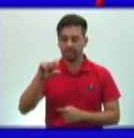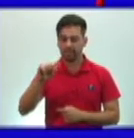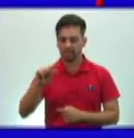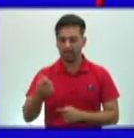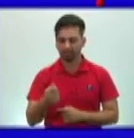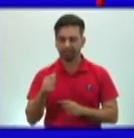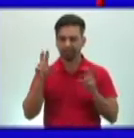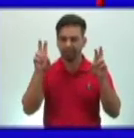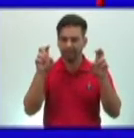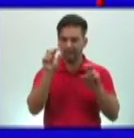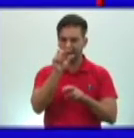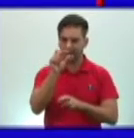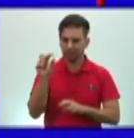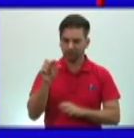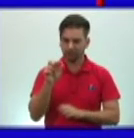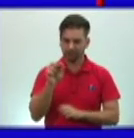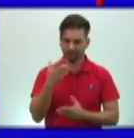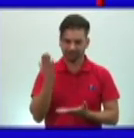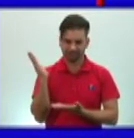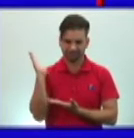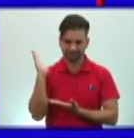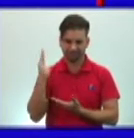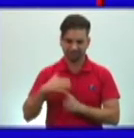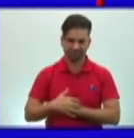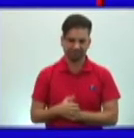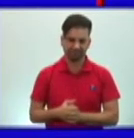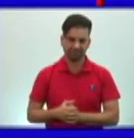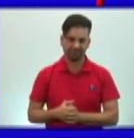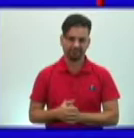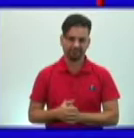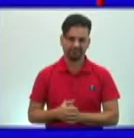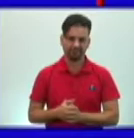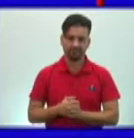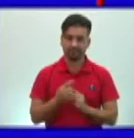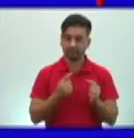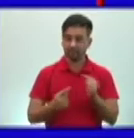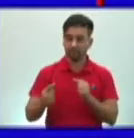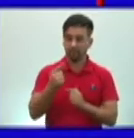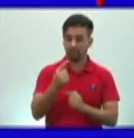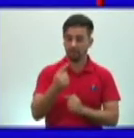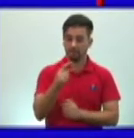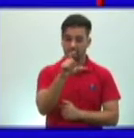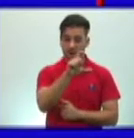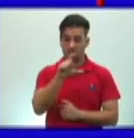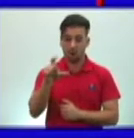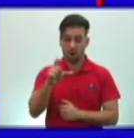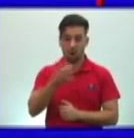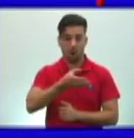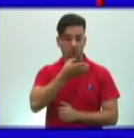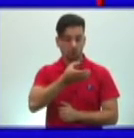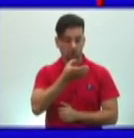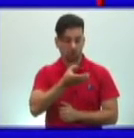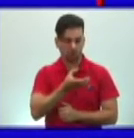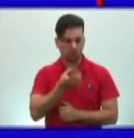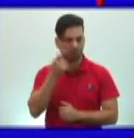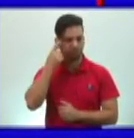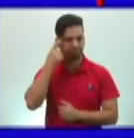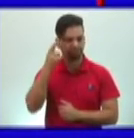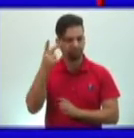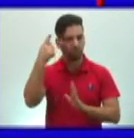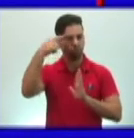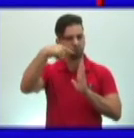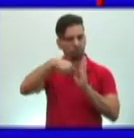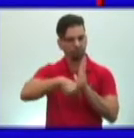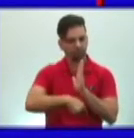este sentido, como hemos dicho, primero vamos a partir del tratamiento conceptual, no para que ustedes modifiquen lo realizado, sino para que ustedes